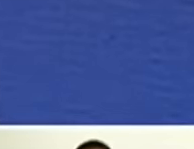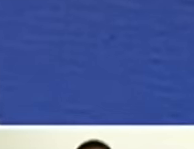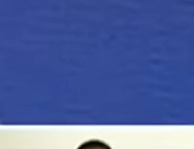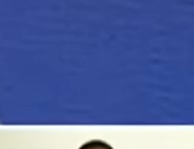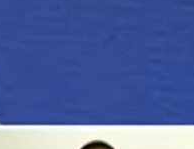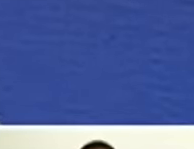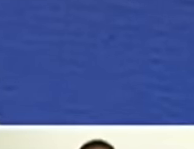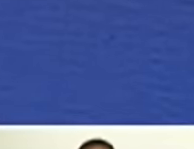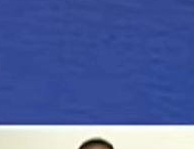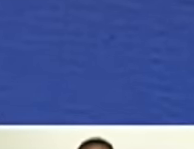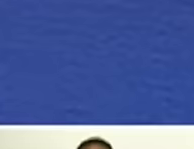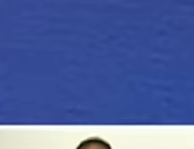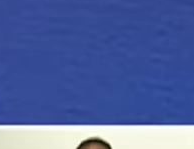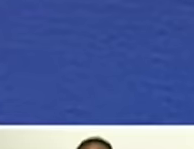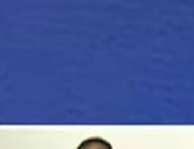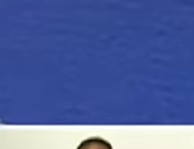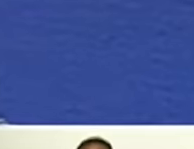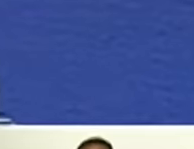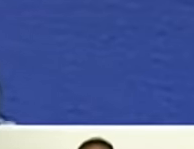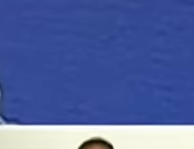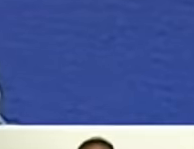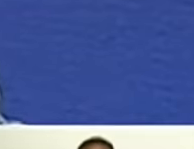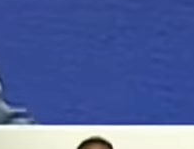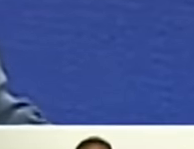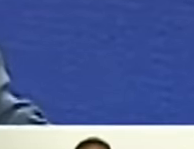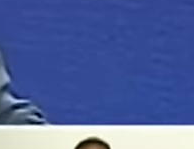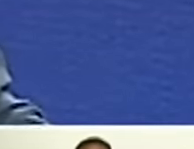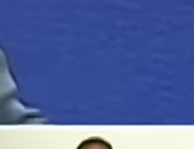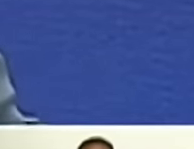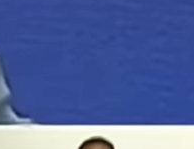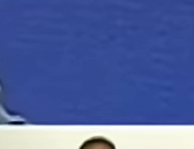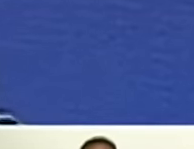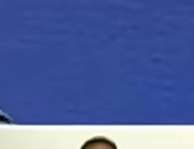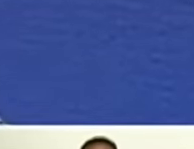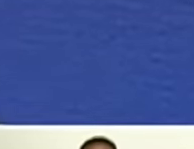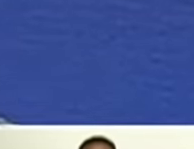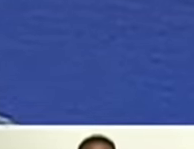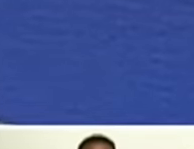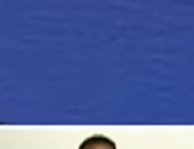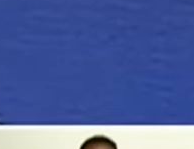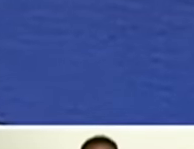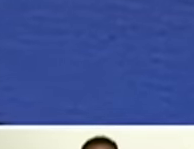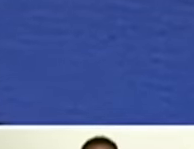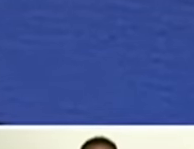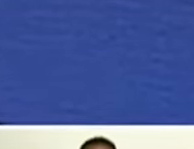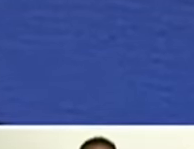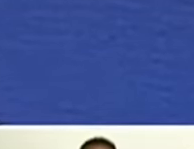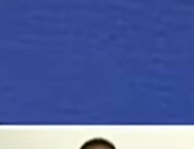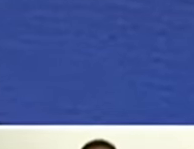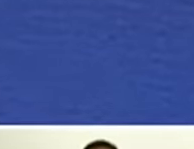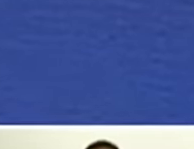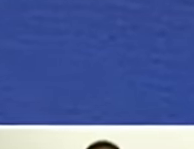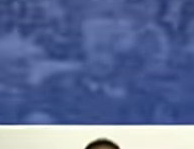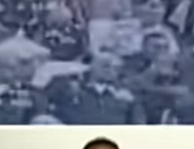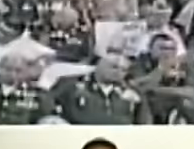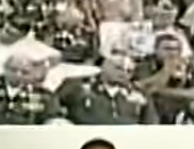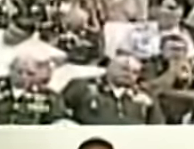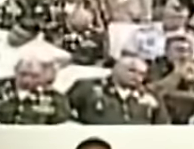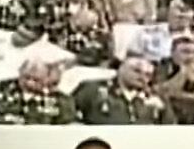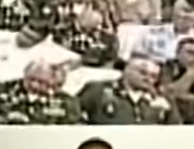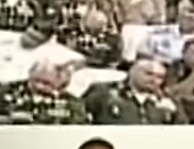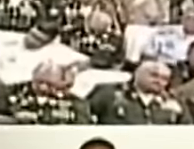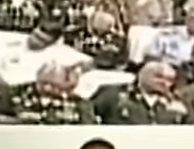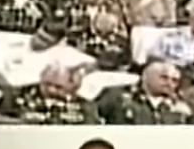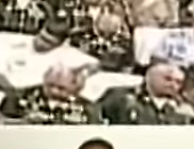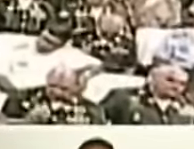un cuarto momento. Bueno, en el texto de este momento no puedo dejar de mencionar, y